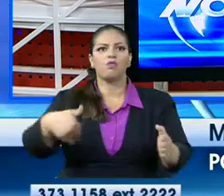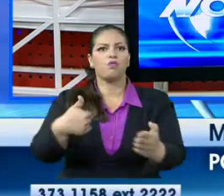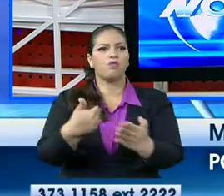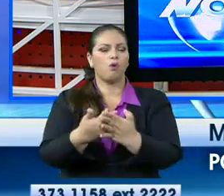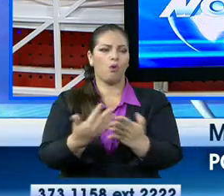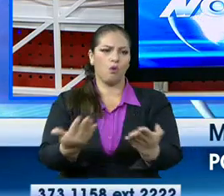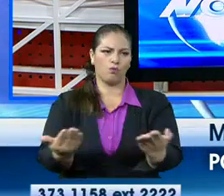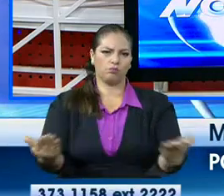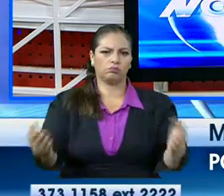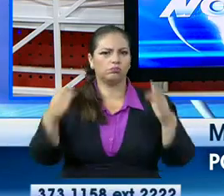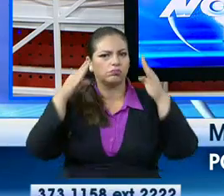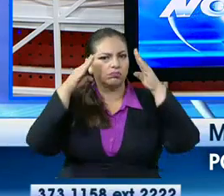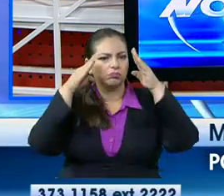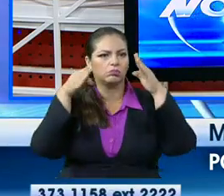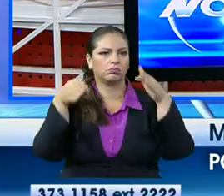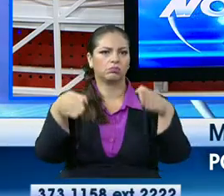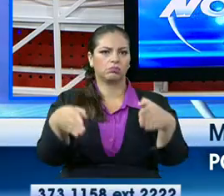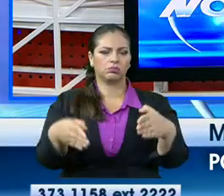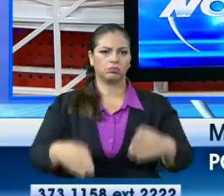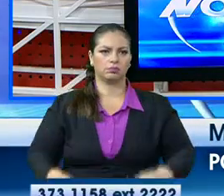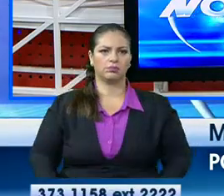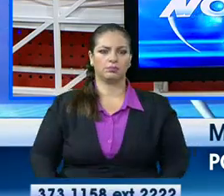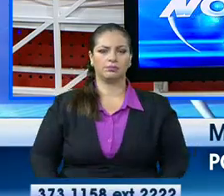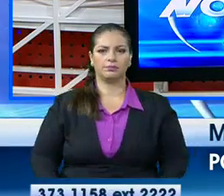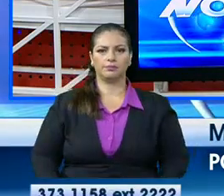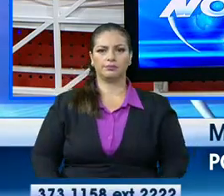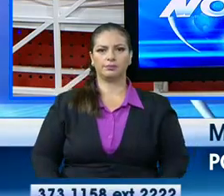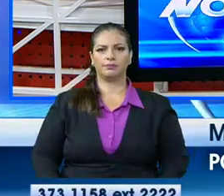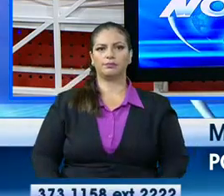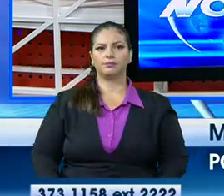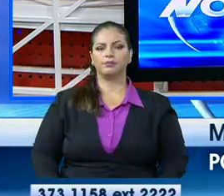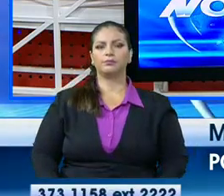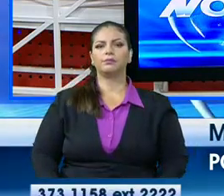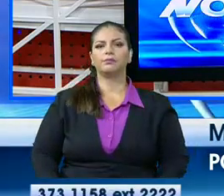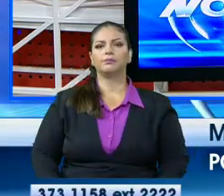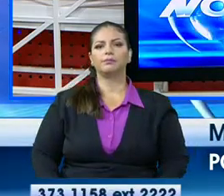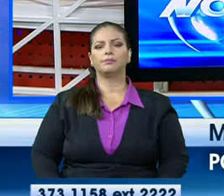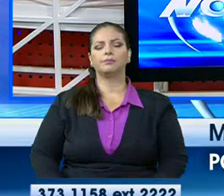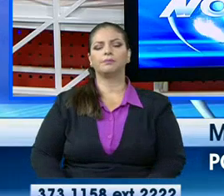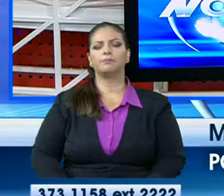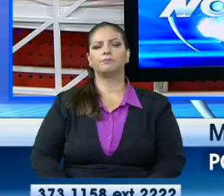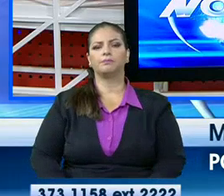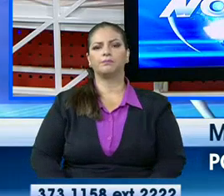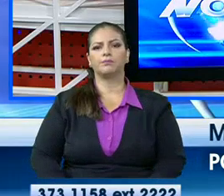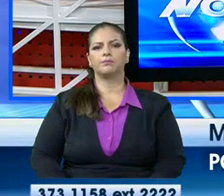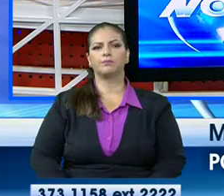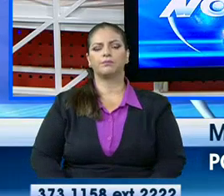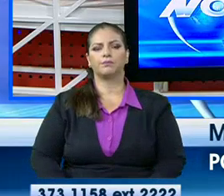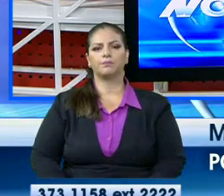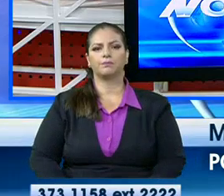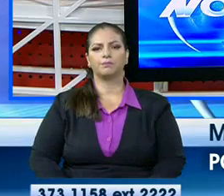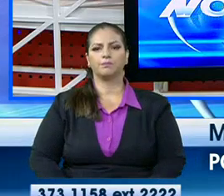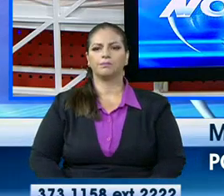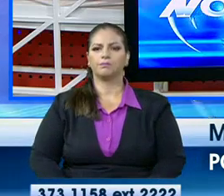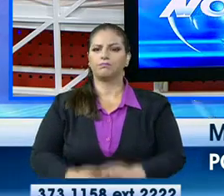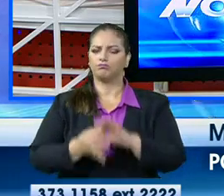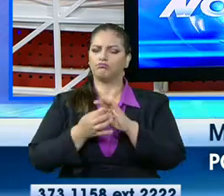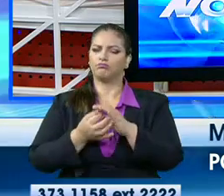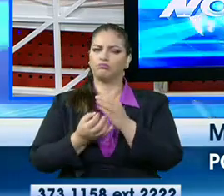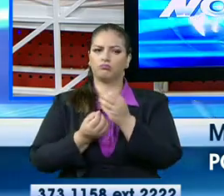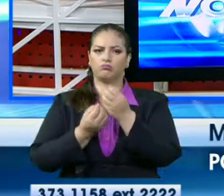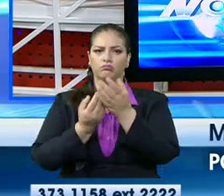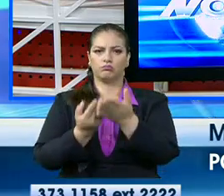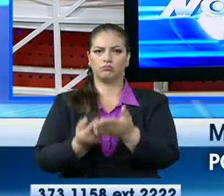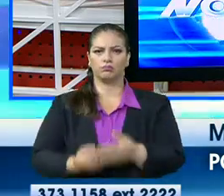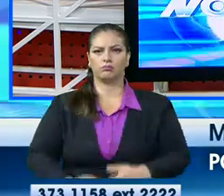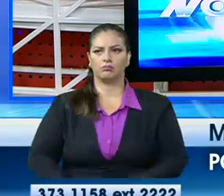derecho de las mayorías siempre va a prevalecer por el derecho de unos cuantos, por un lado. Y por otro lado, Hugo y amigos televidentes, rescatar, ¿verdad?,